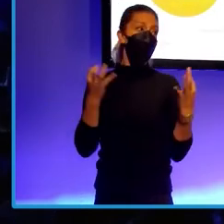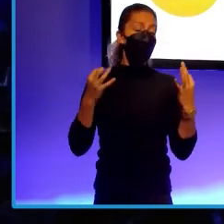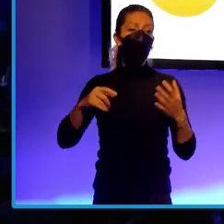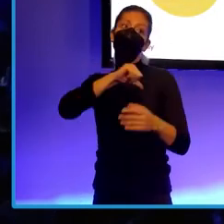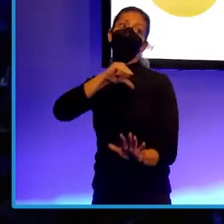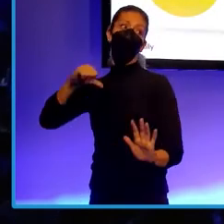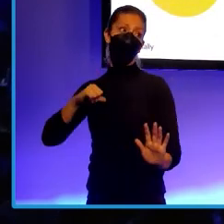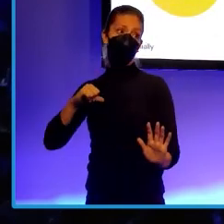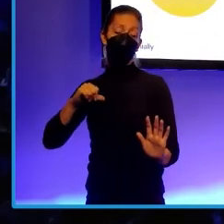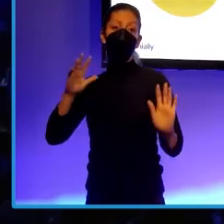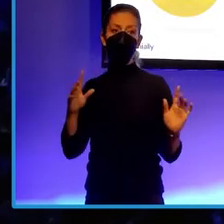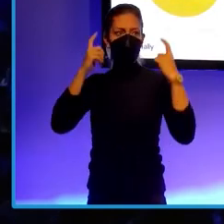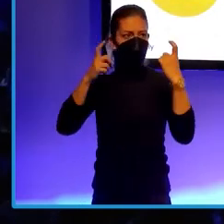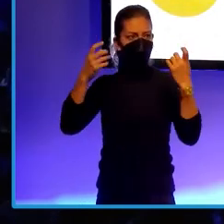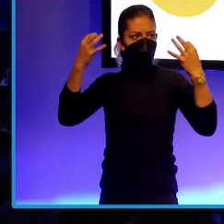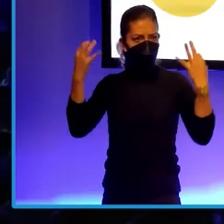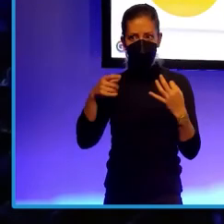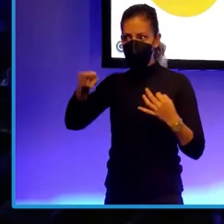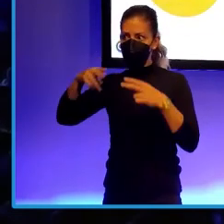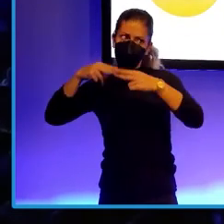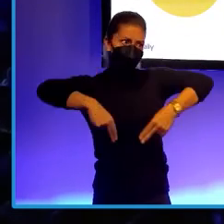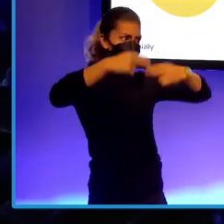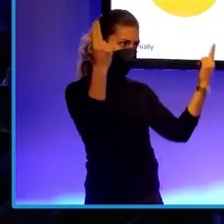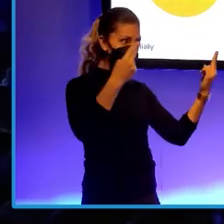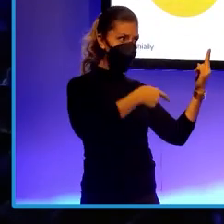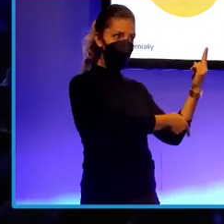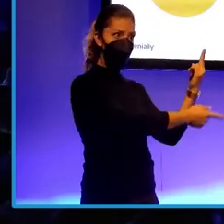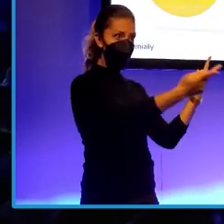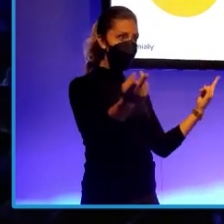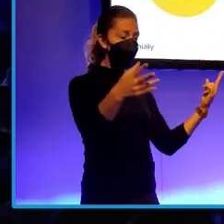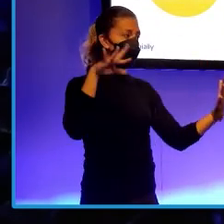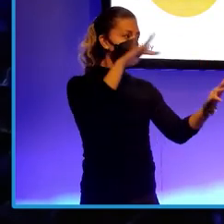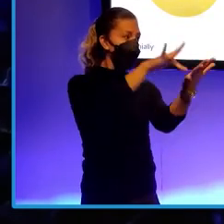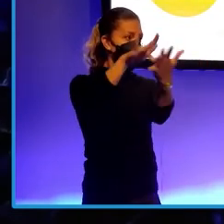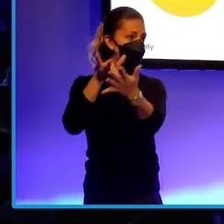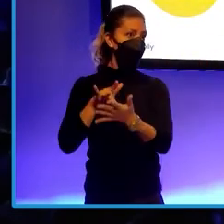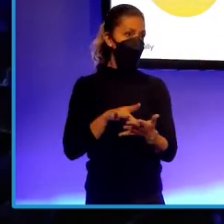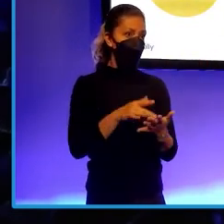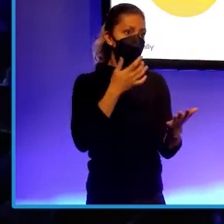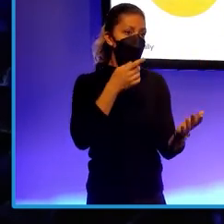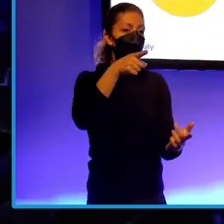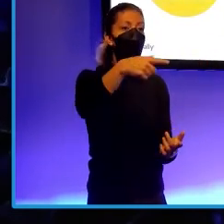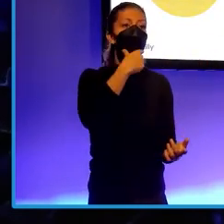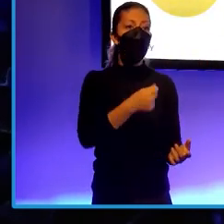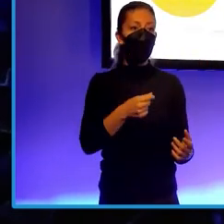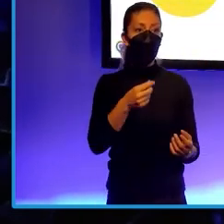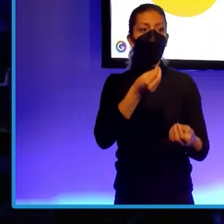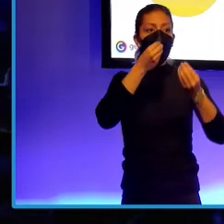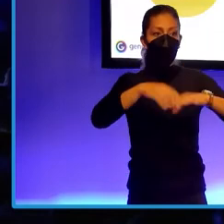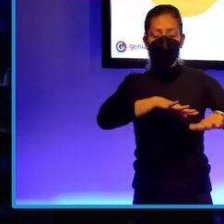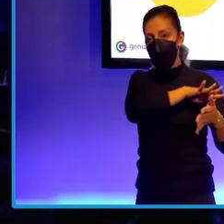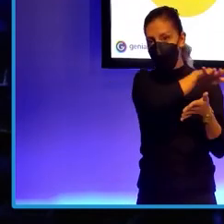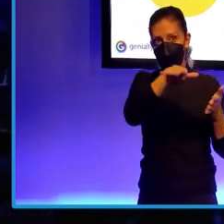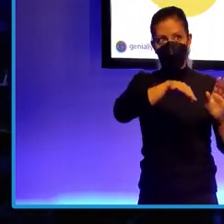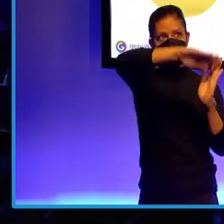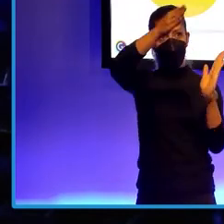que tenemos que intentar es que sea para que esto llegue a toda la población y que para ti sea fácil estudiar historia estudiar geografía y todos los ríos y